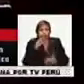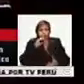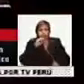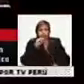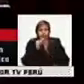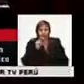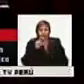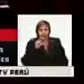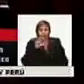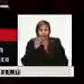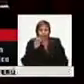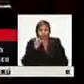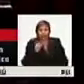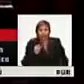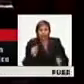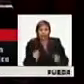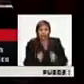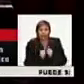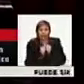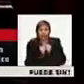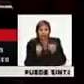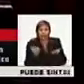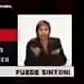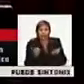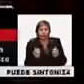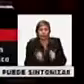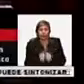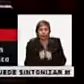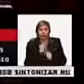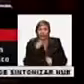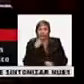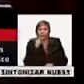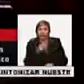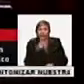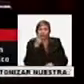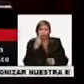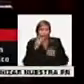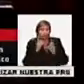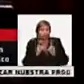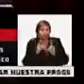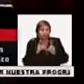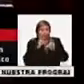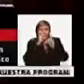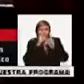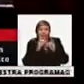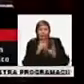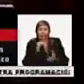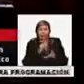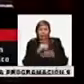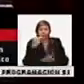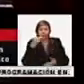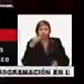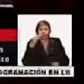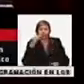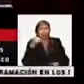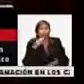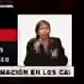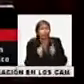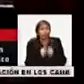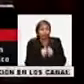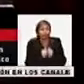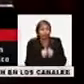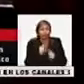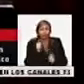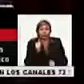Roca, por acompañarnos y ser uno de los discípulos que siempre estuvo al lado de